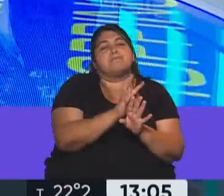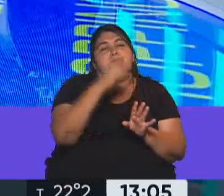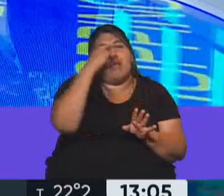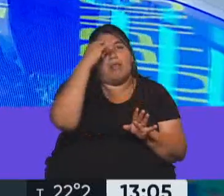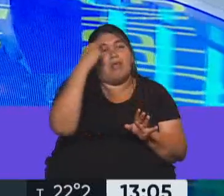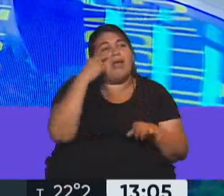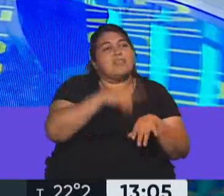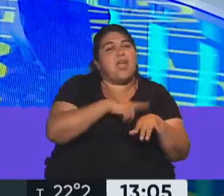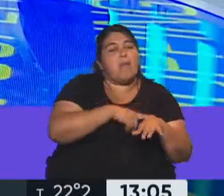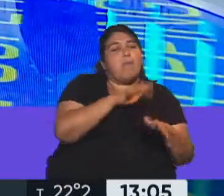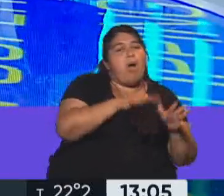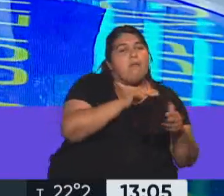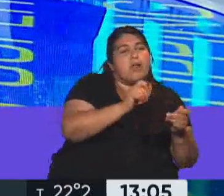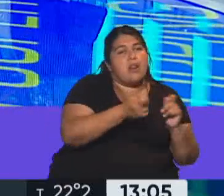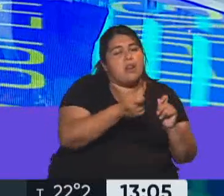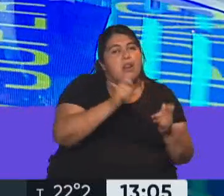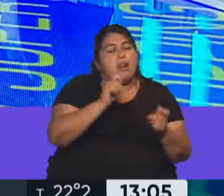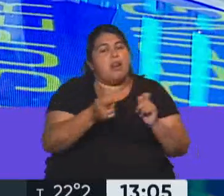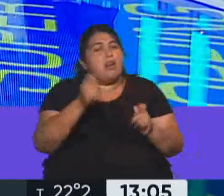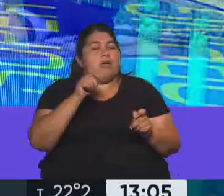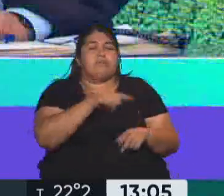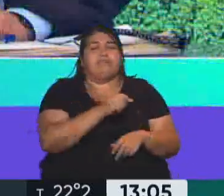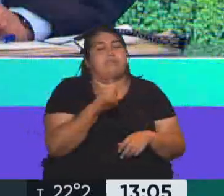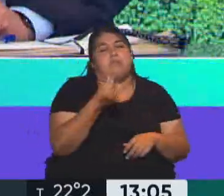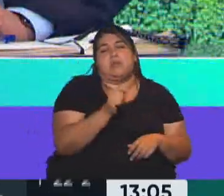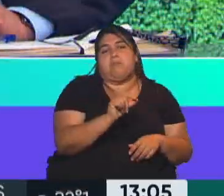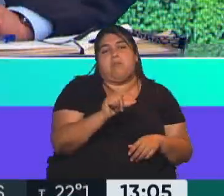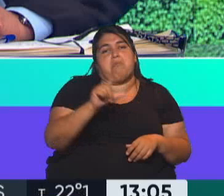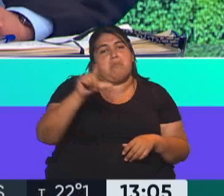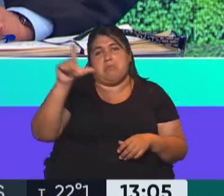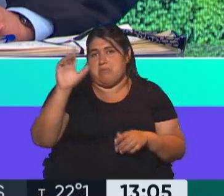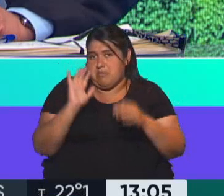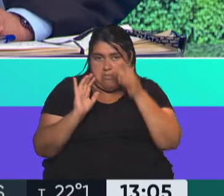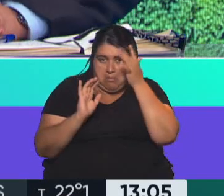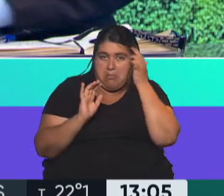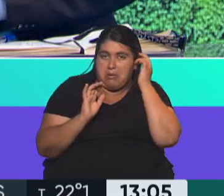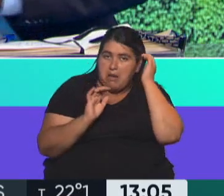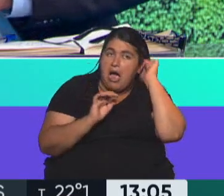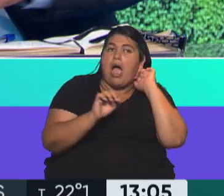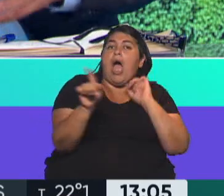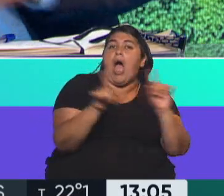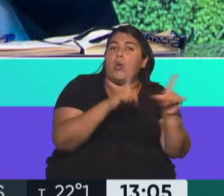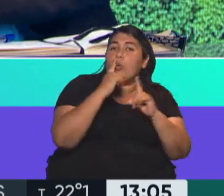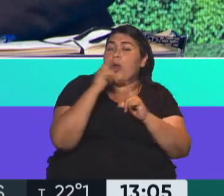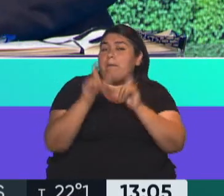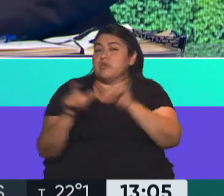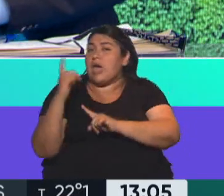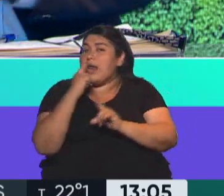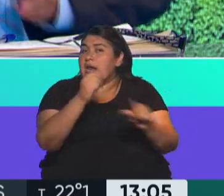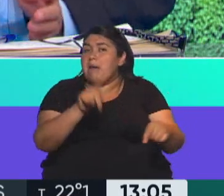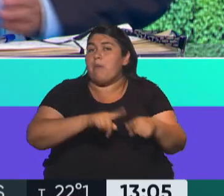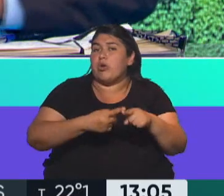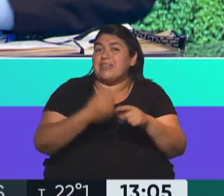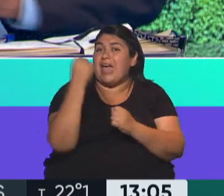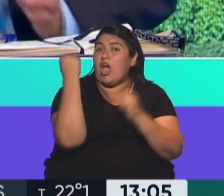es marcar un poco lo que algunos era un poco lo que hablábamos en el bloque anterior. Algunos están reclamando una política económica que